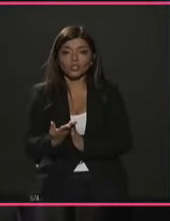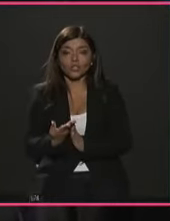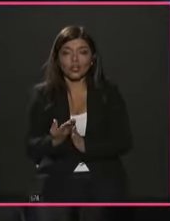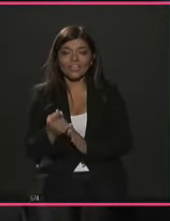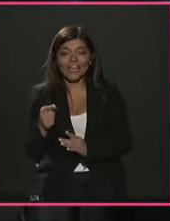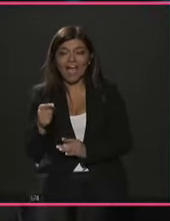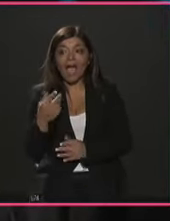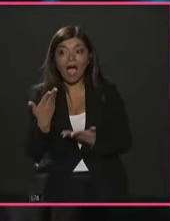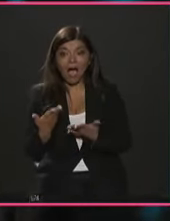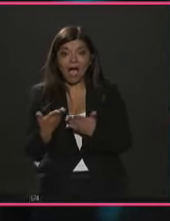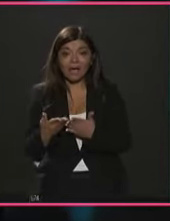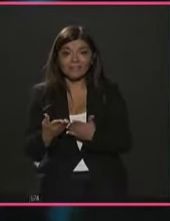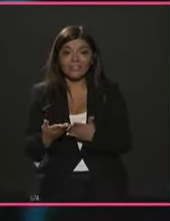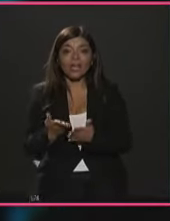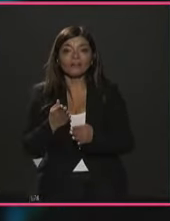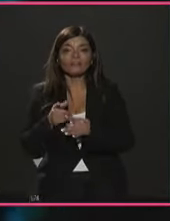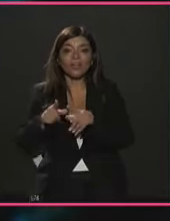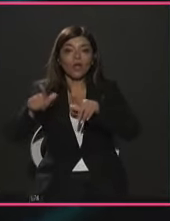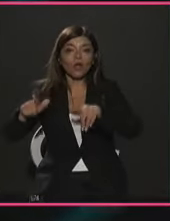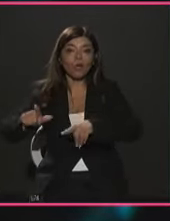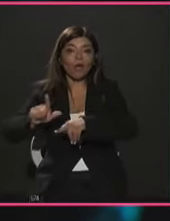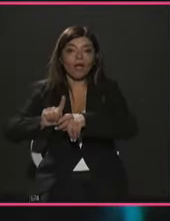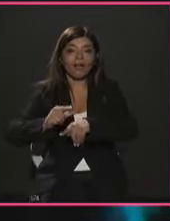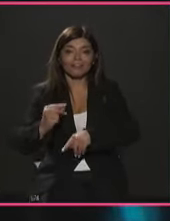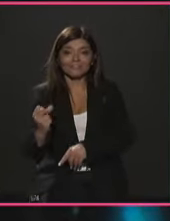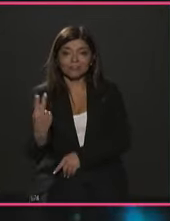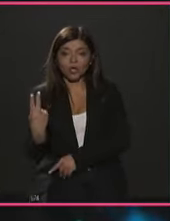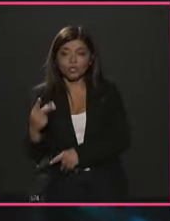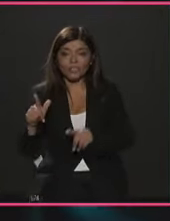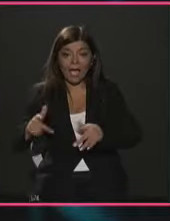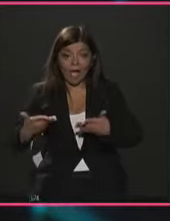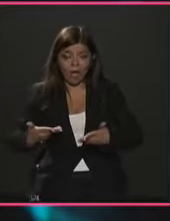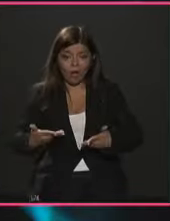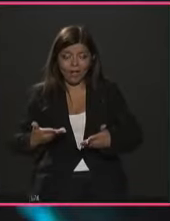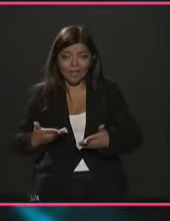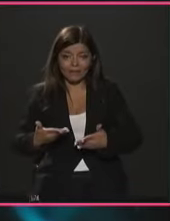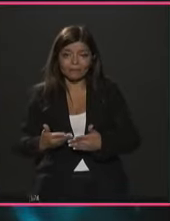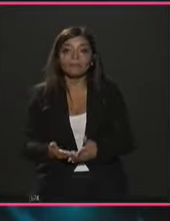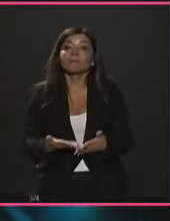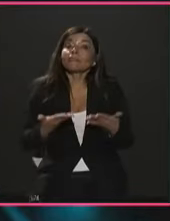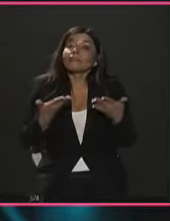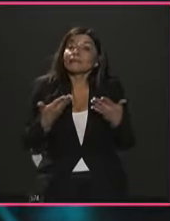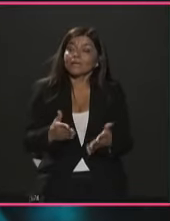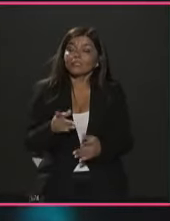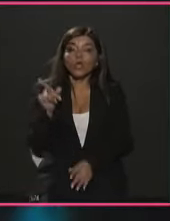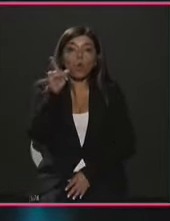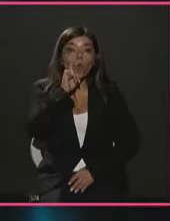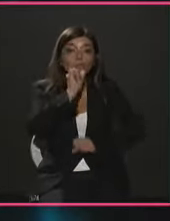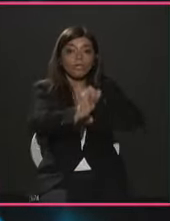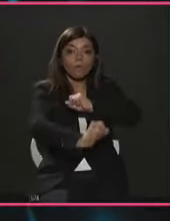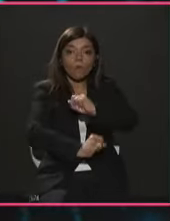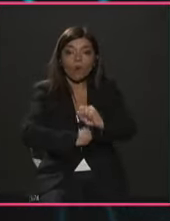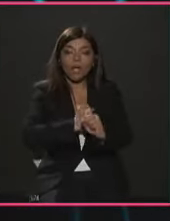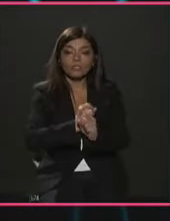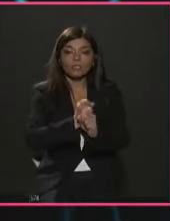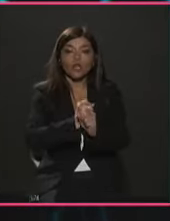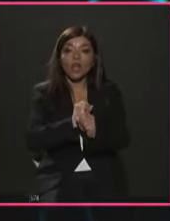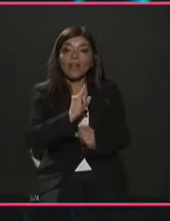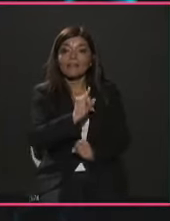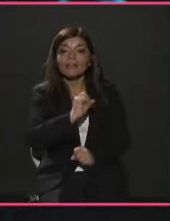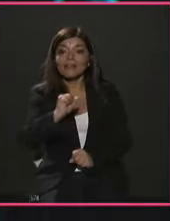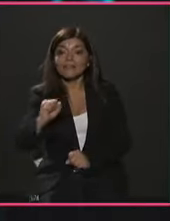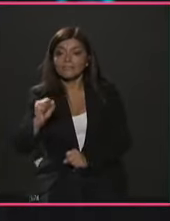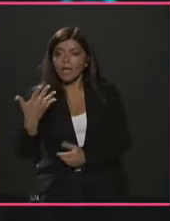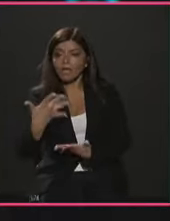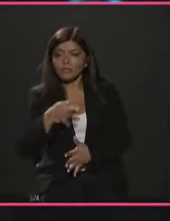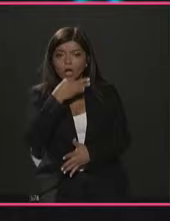cheverri que entiendo va al set do en este en este momento bien este último año la Inteligencia artificial ya lo